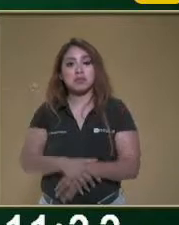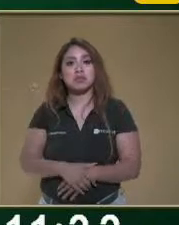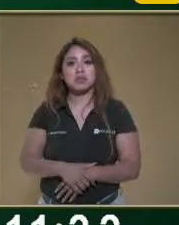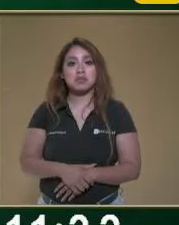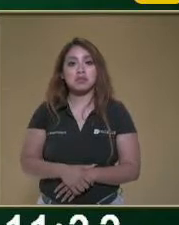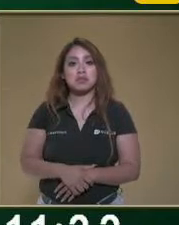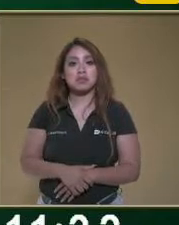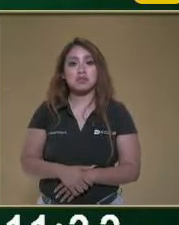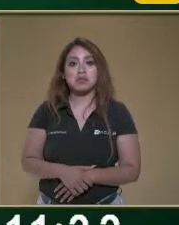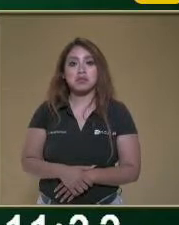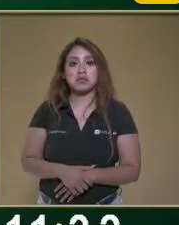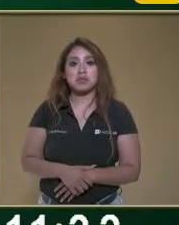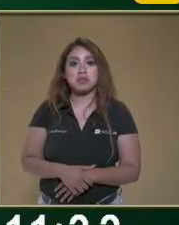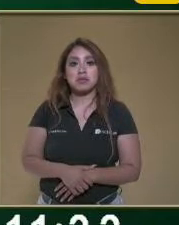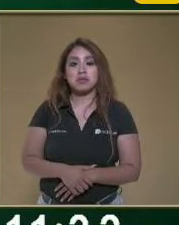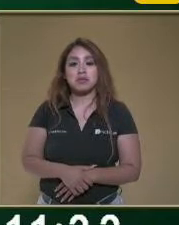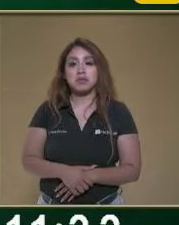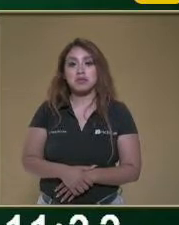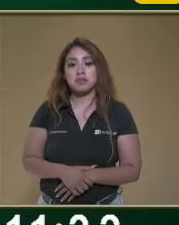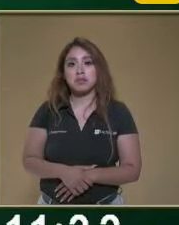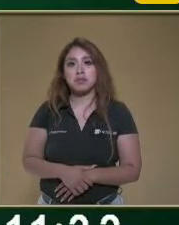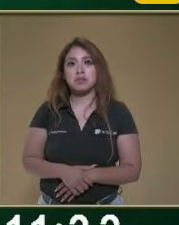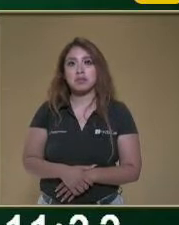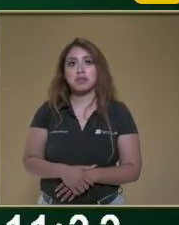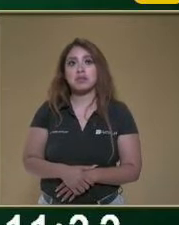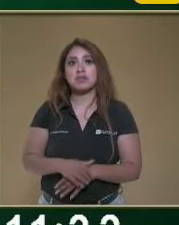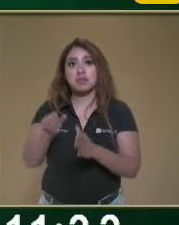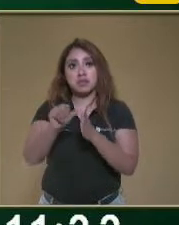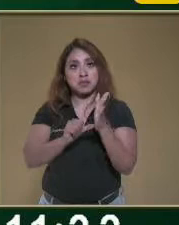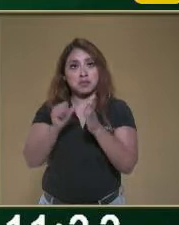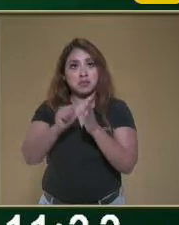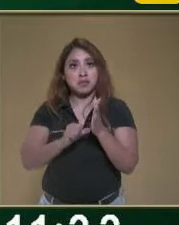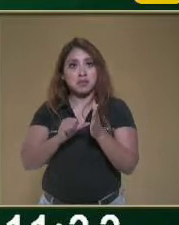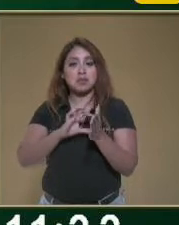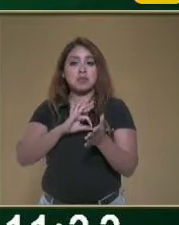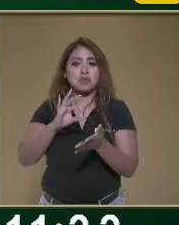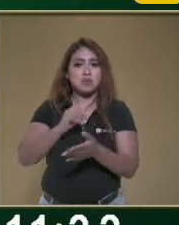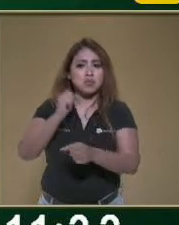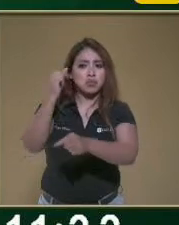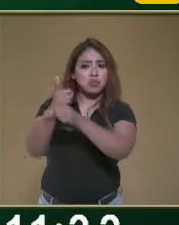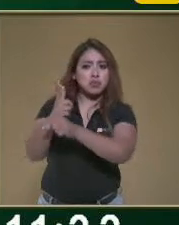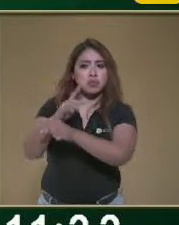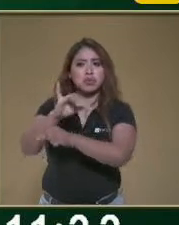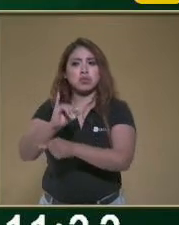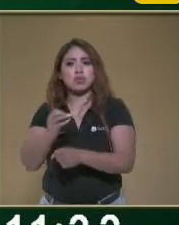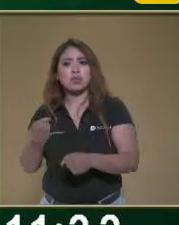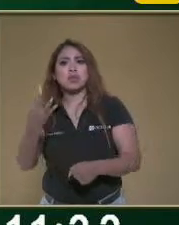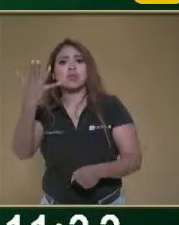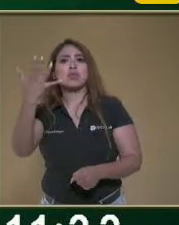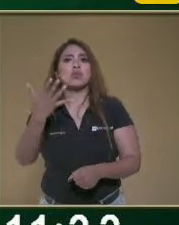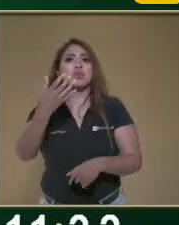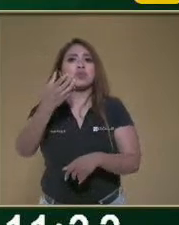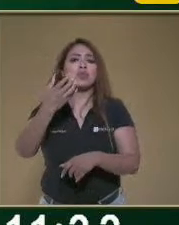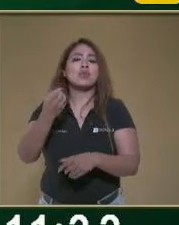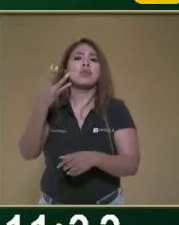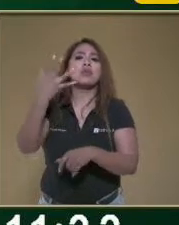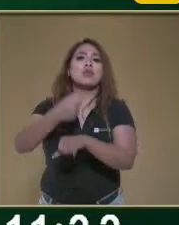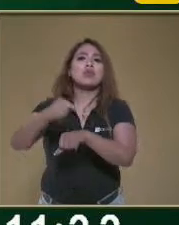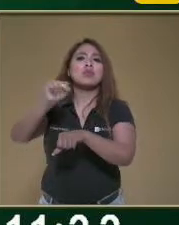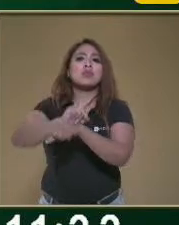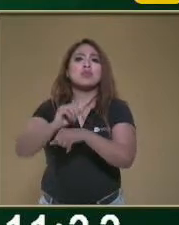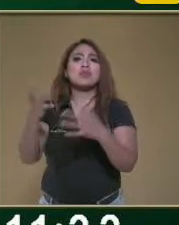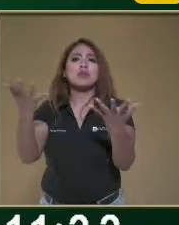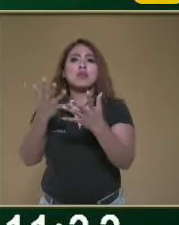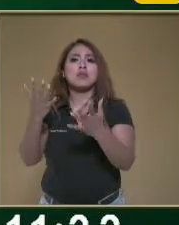como arriba ponemos el nombre del mes, maestra Ana, pues también nos vamos a ir dando cuenta cuántos semanarios forman un mes,